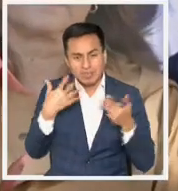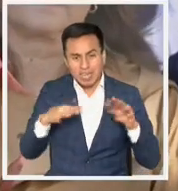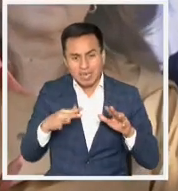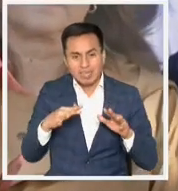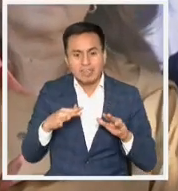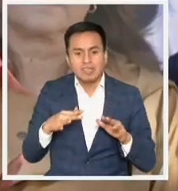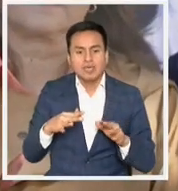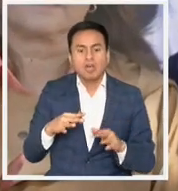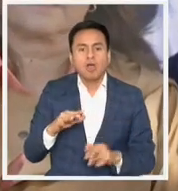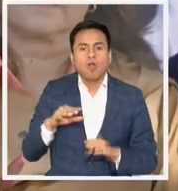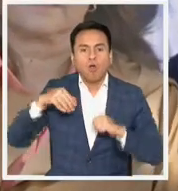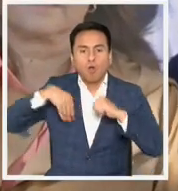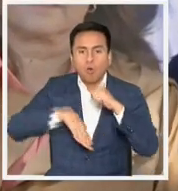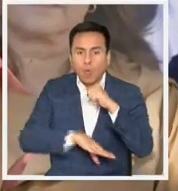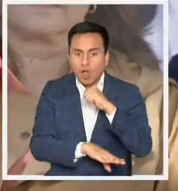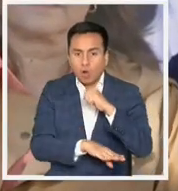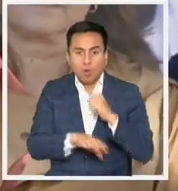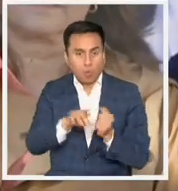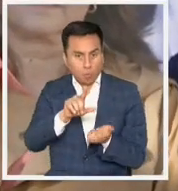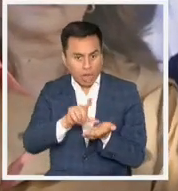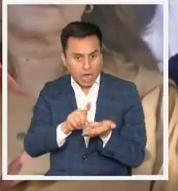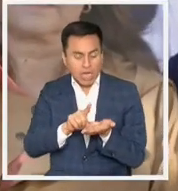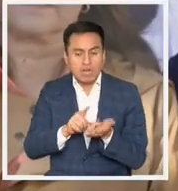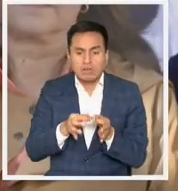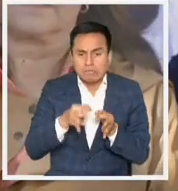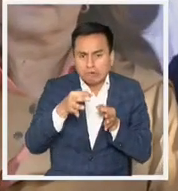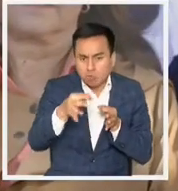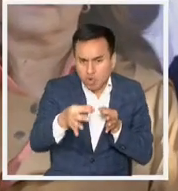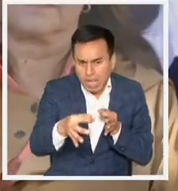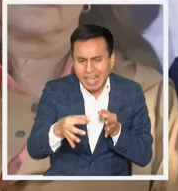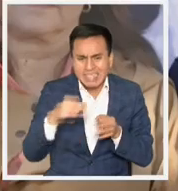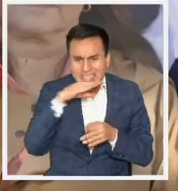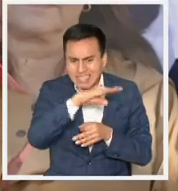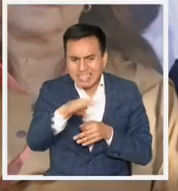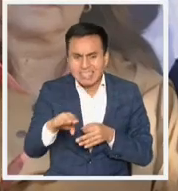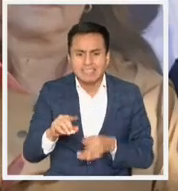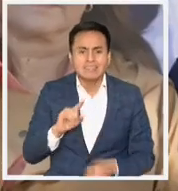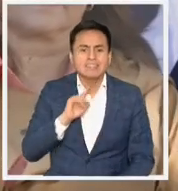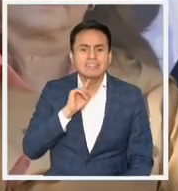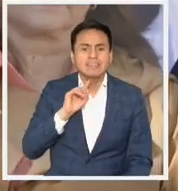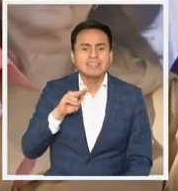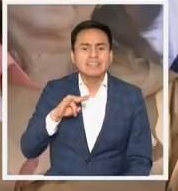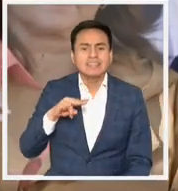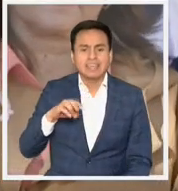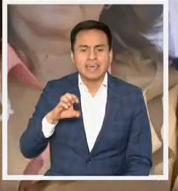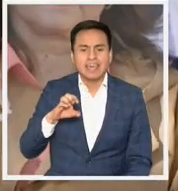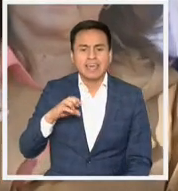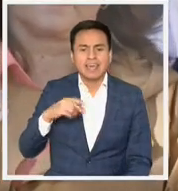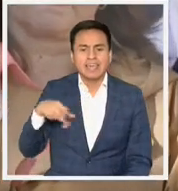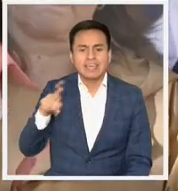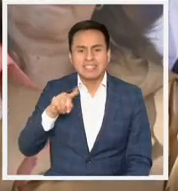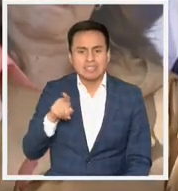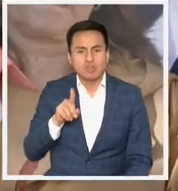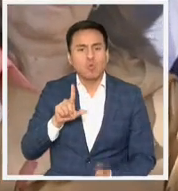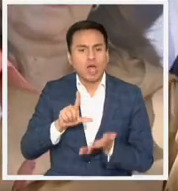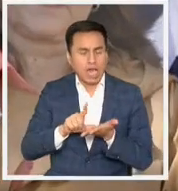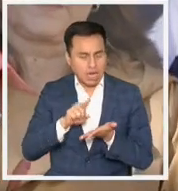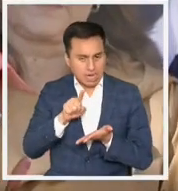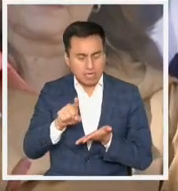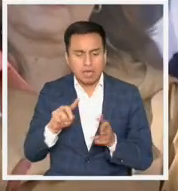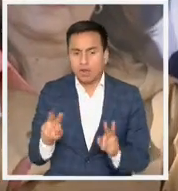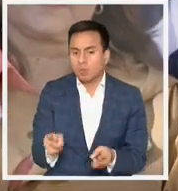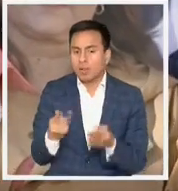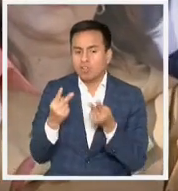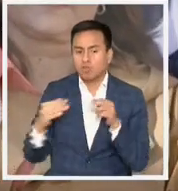estuvimos en Coihueco, en un sector rural llamado Los Queñes, recuperando con la dirección